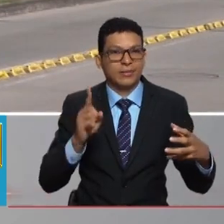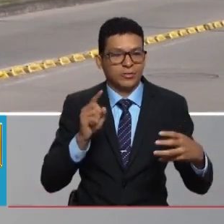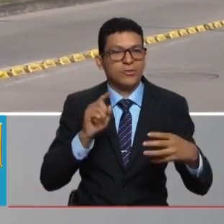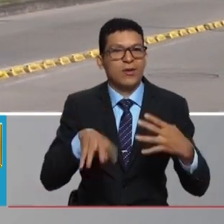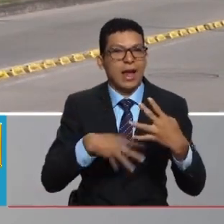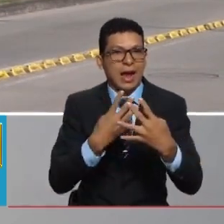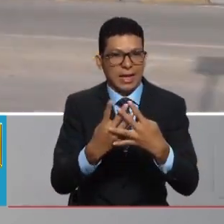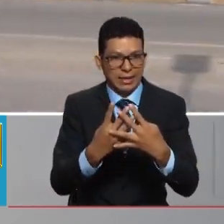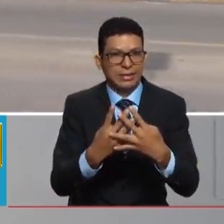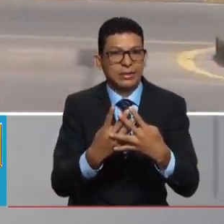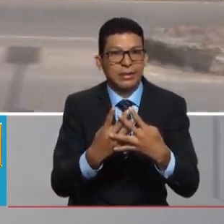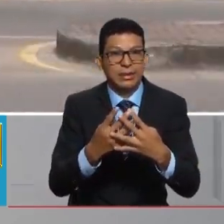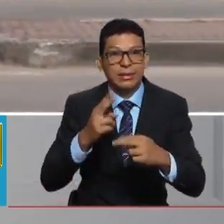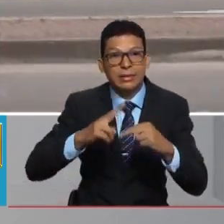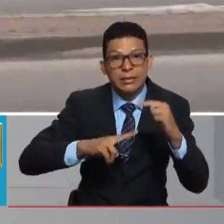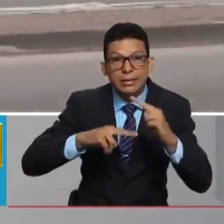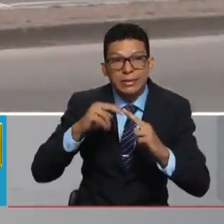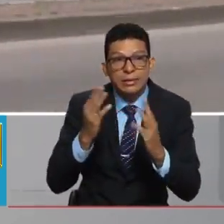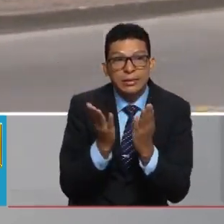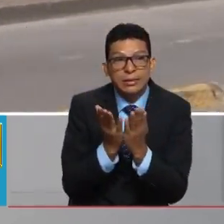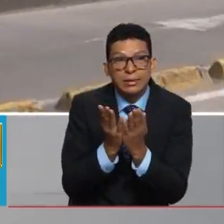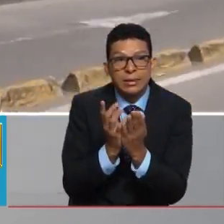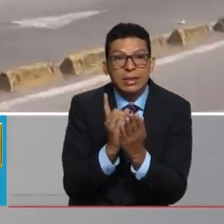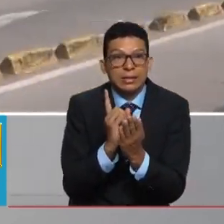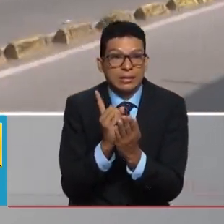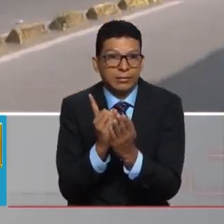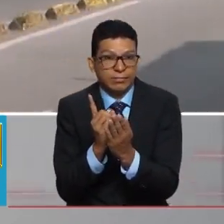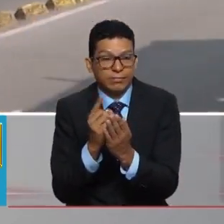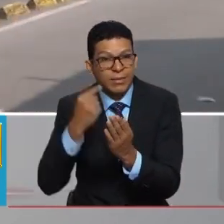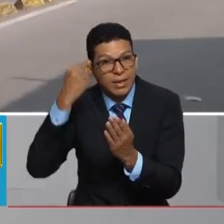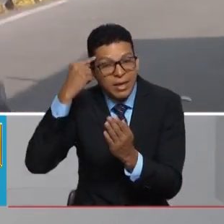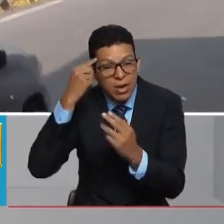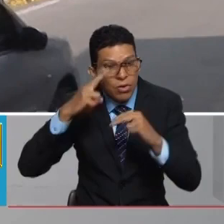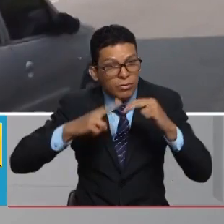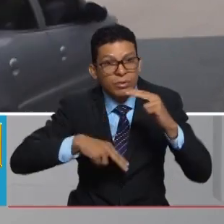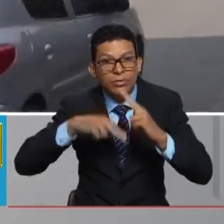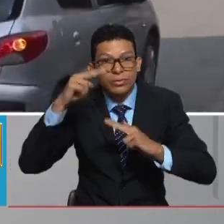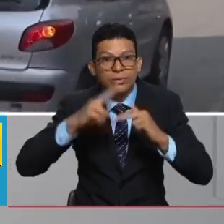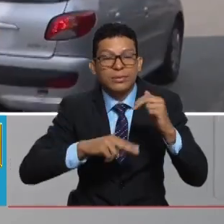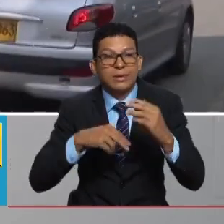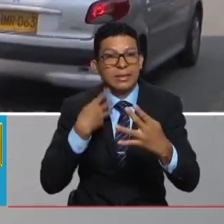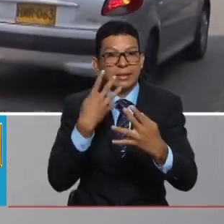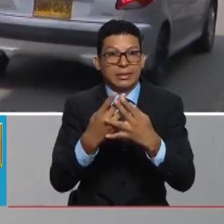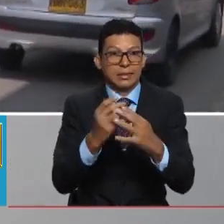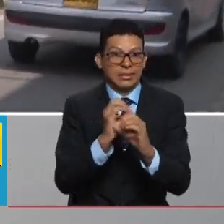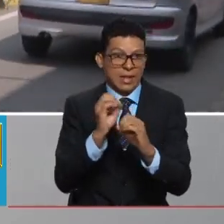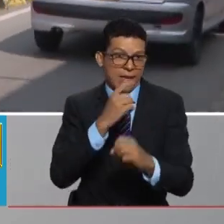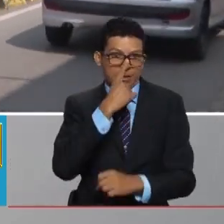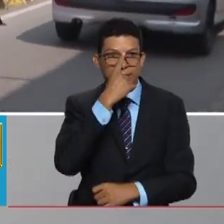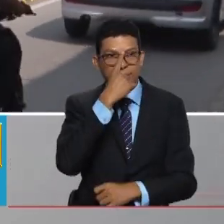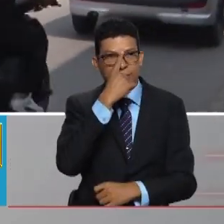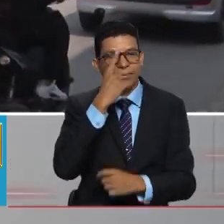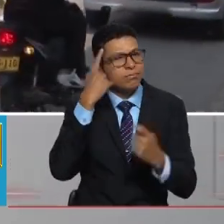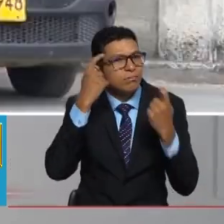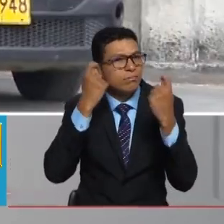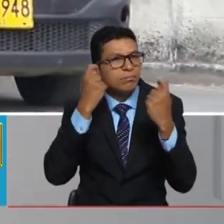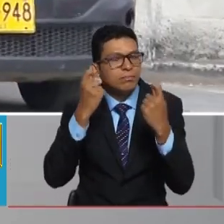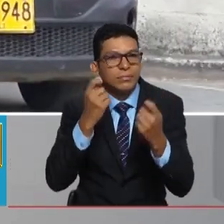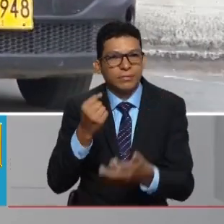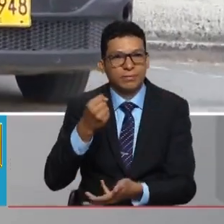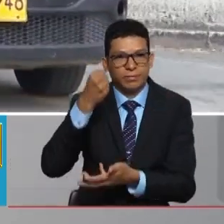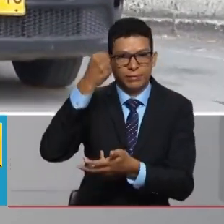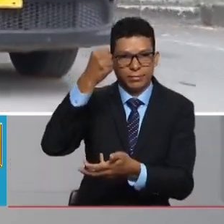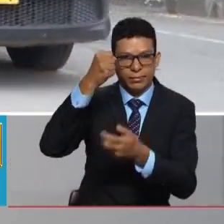área educativa, seguramente no tendríamos que estar pensando en la construcción de más cárceles. La estrategia contaría con recursos